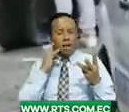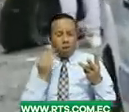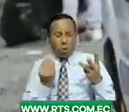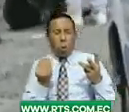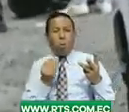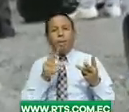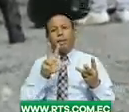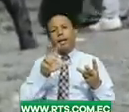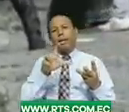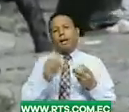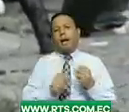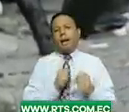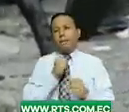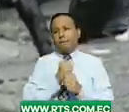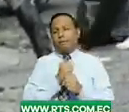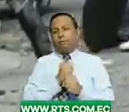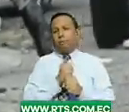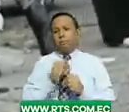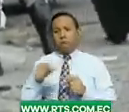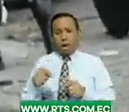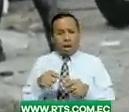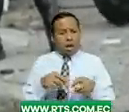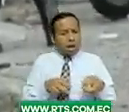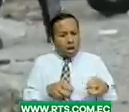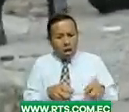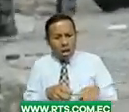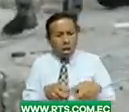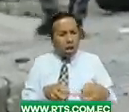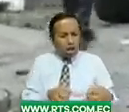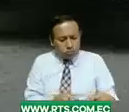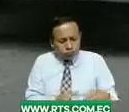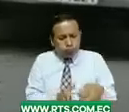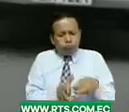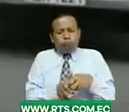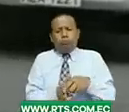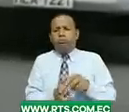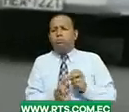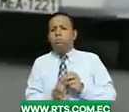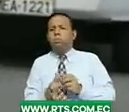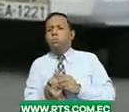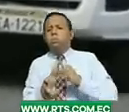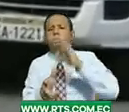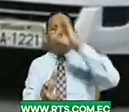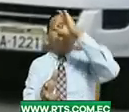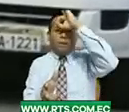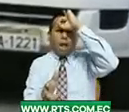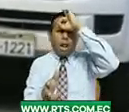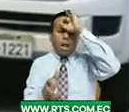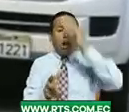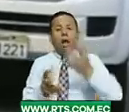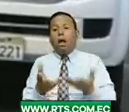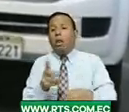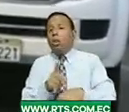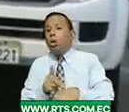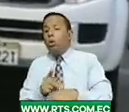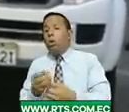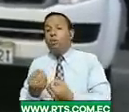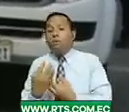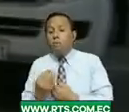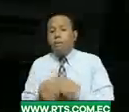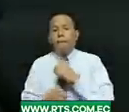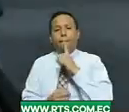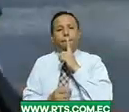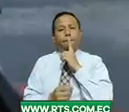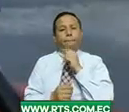y su pronóstico hasta el momento es reservado. Bueno, de lo que tenemos conocimiento, el día de ayer el joven